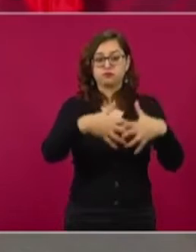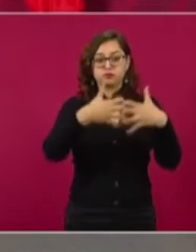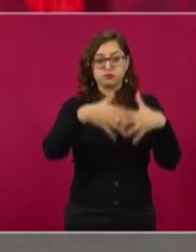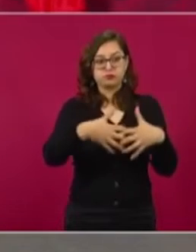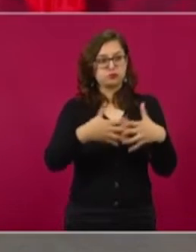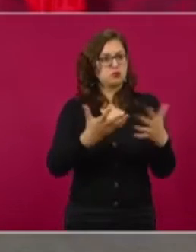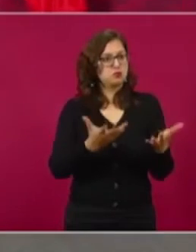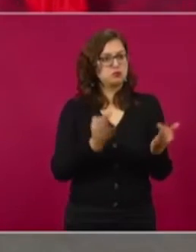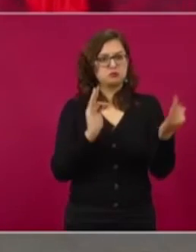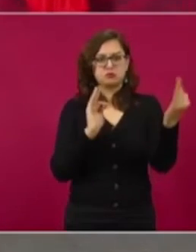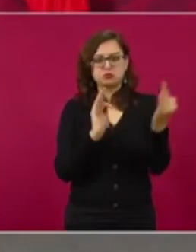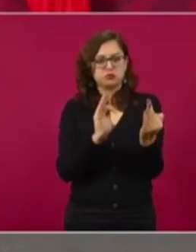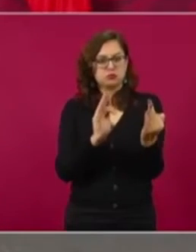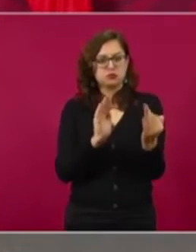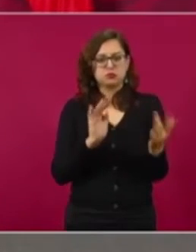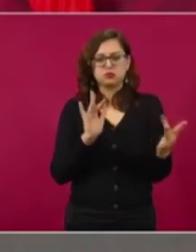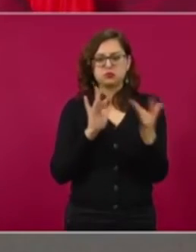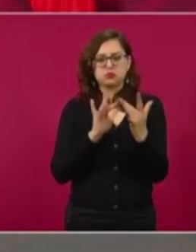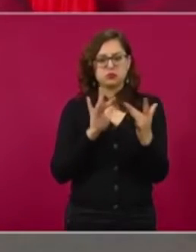comunicación,